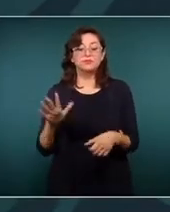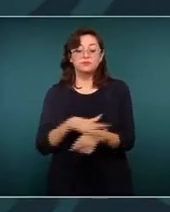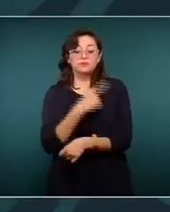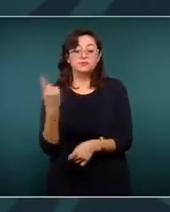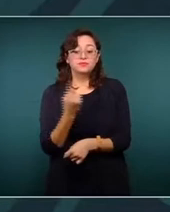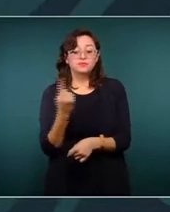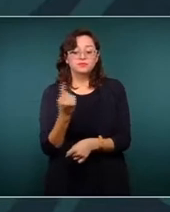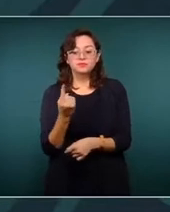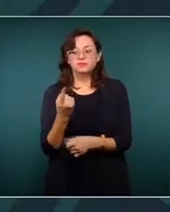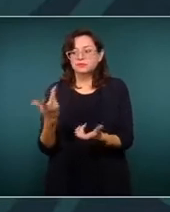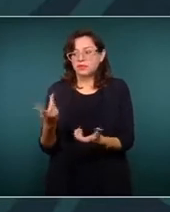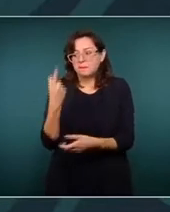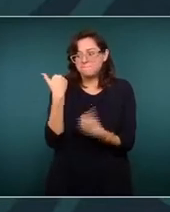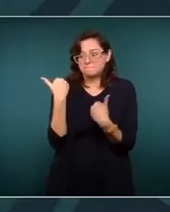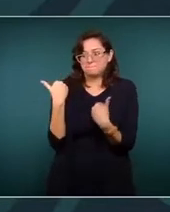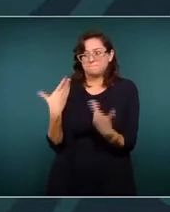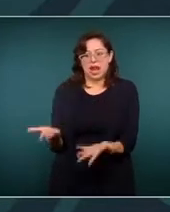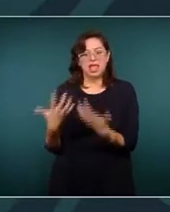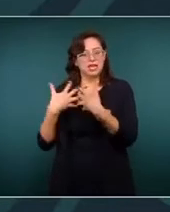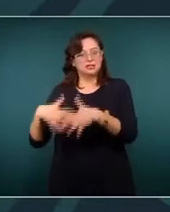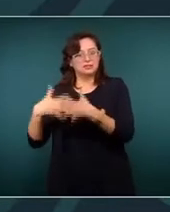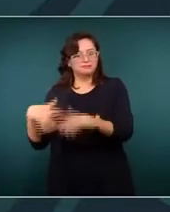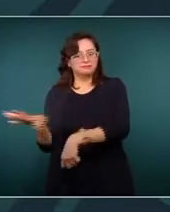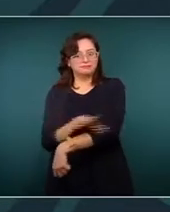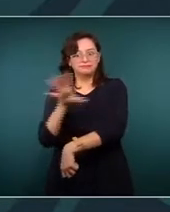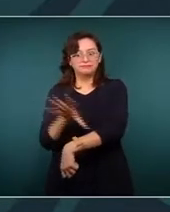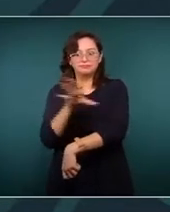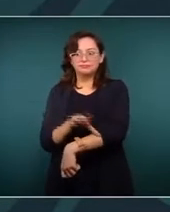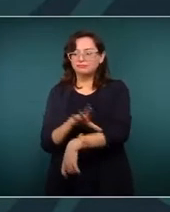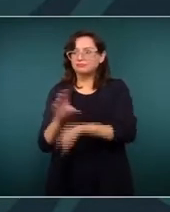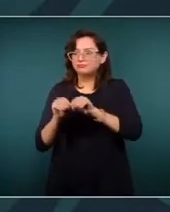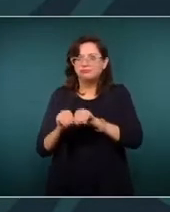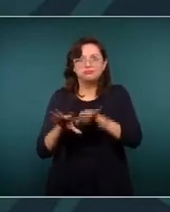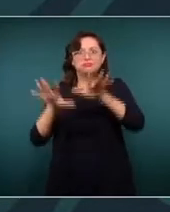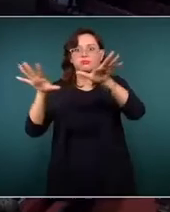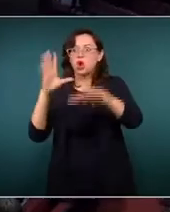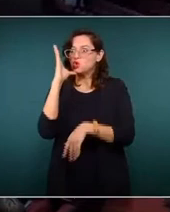porque no tienen posibilidad de